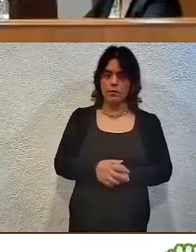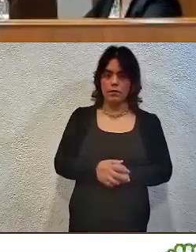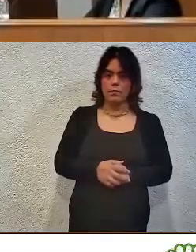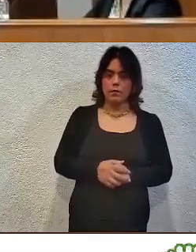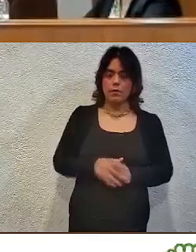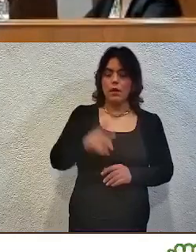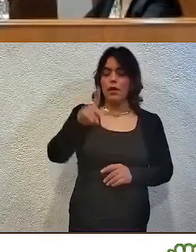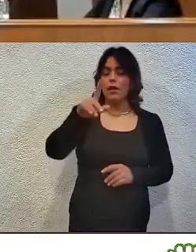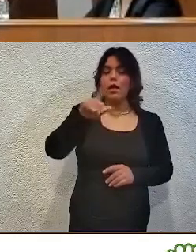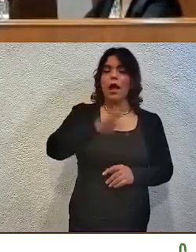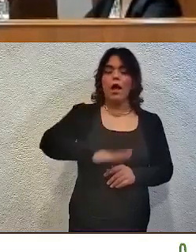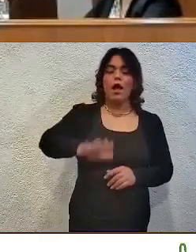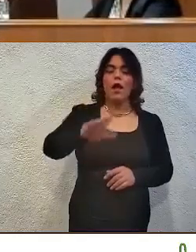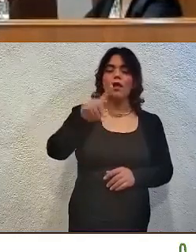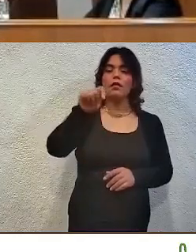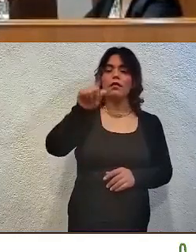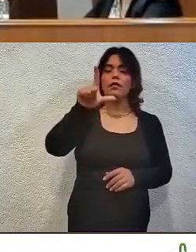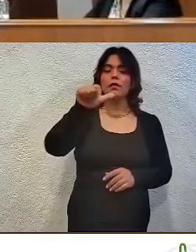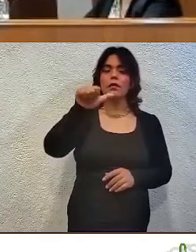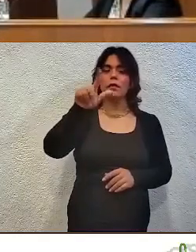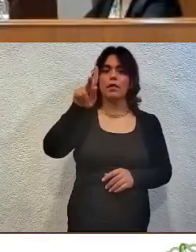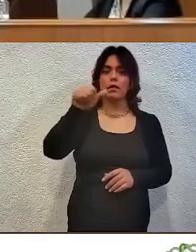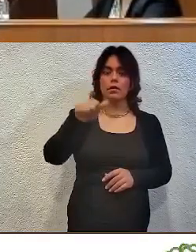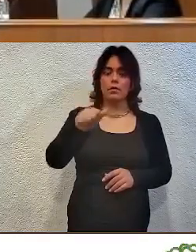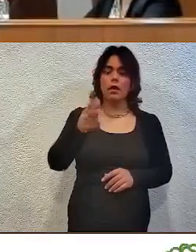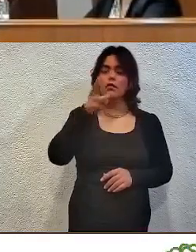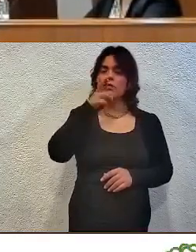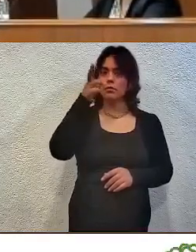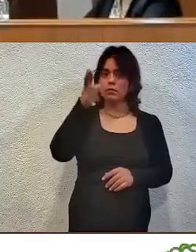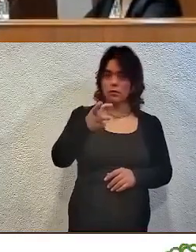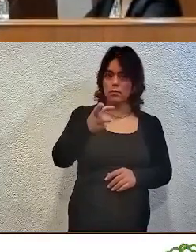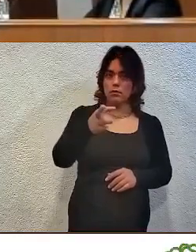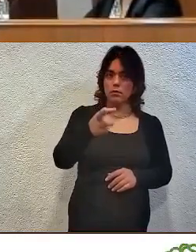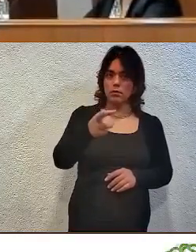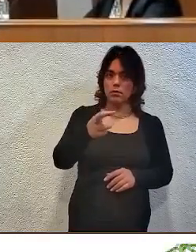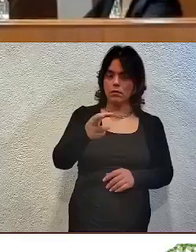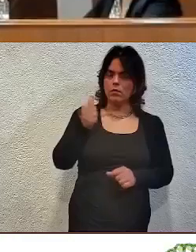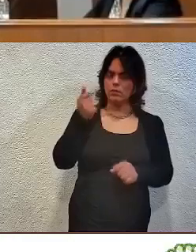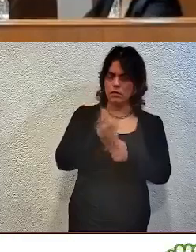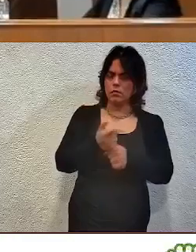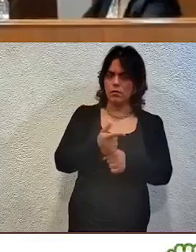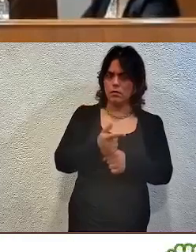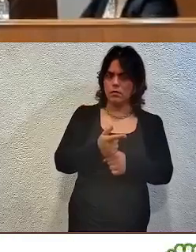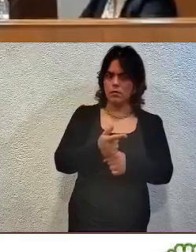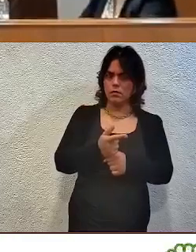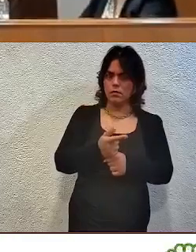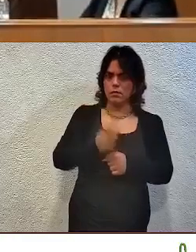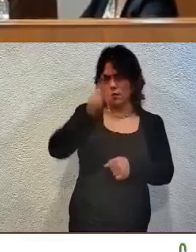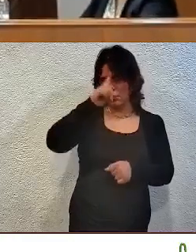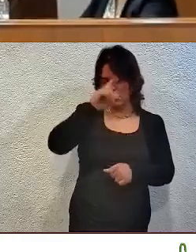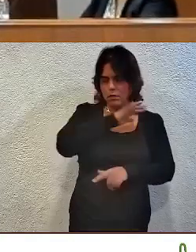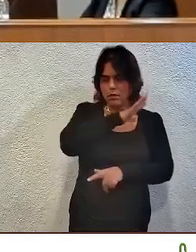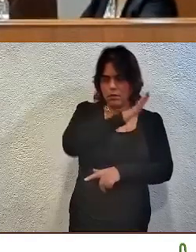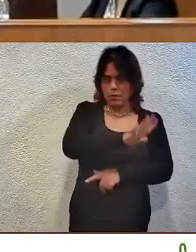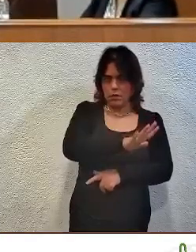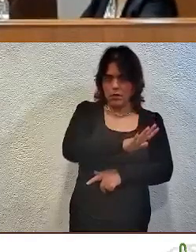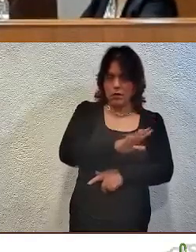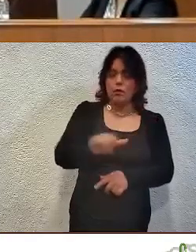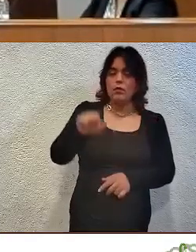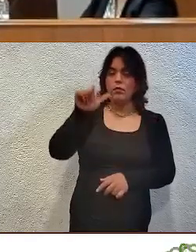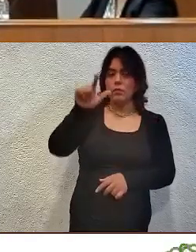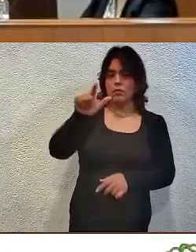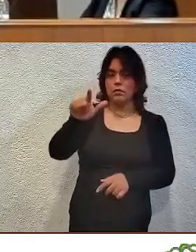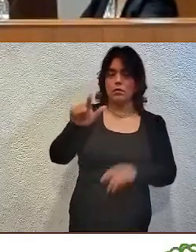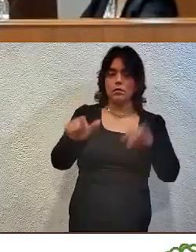de Comonfort, Guerrero. La promovente controvierte la resolución señalada emitida por el Consejo General el 17 de julio